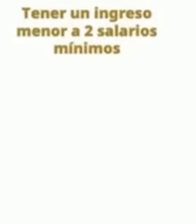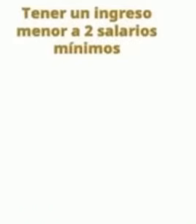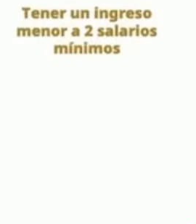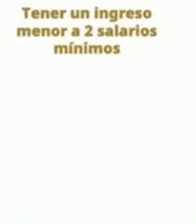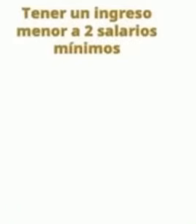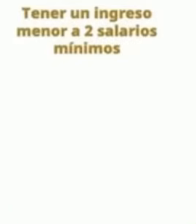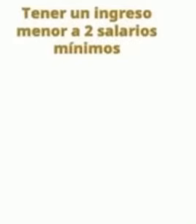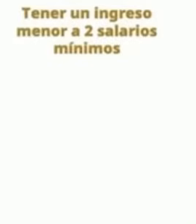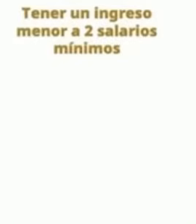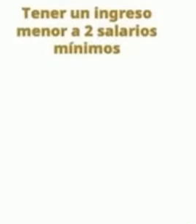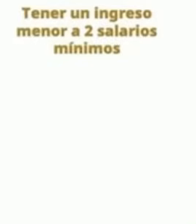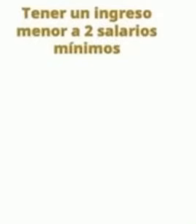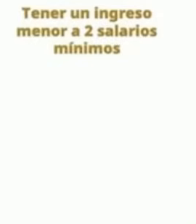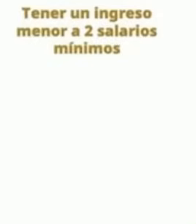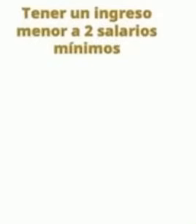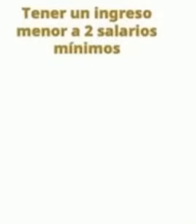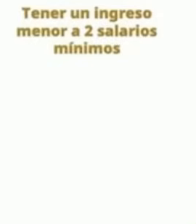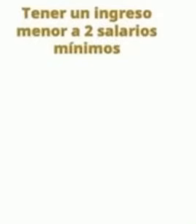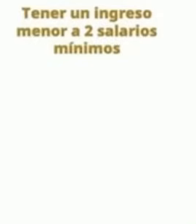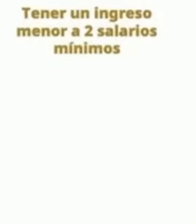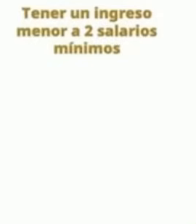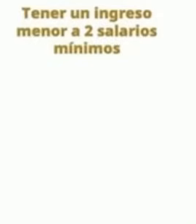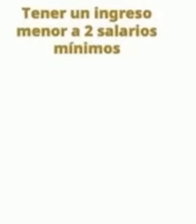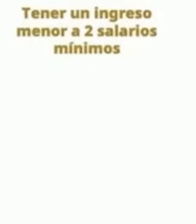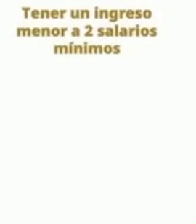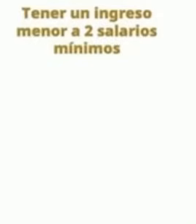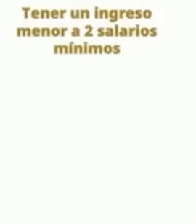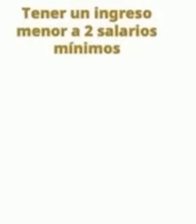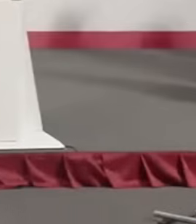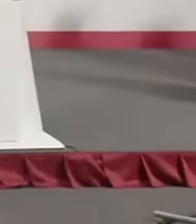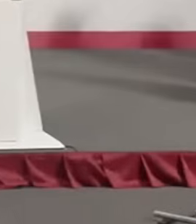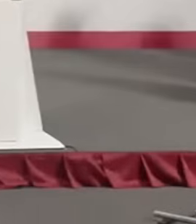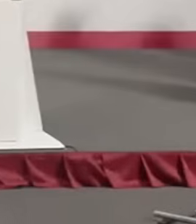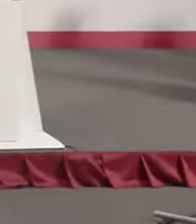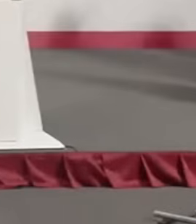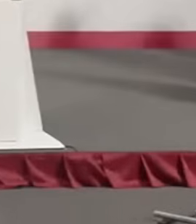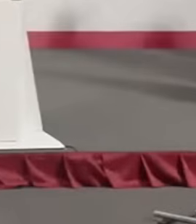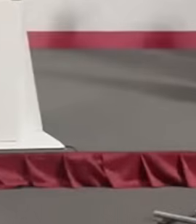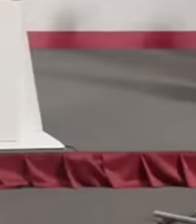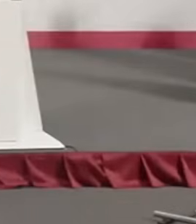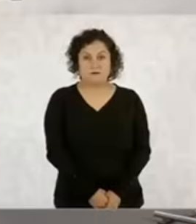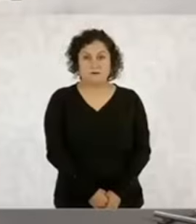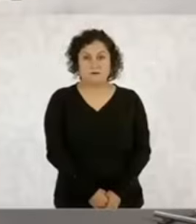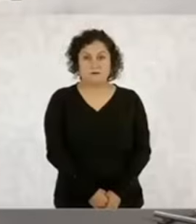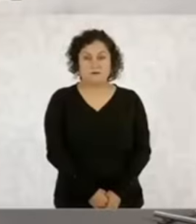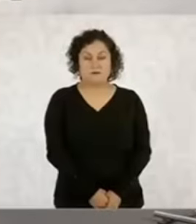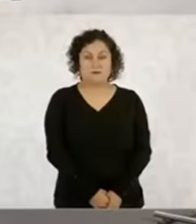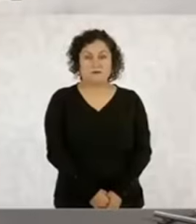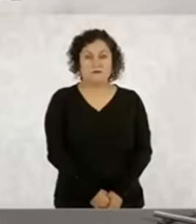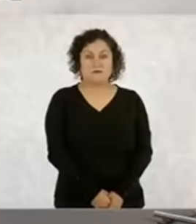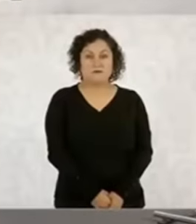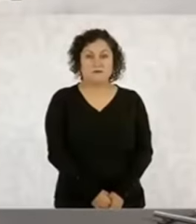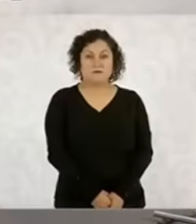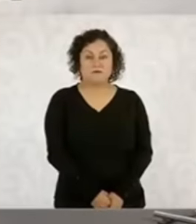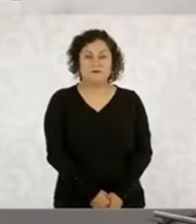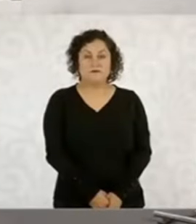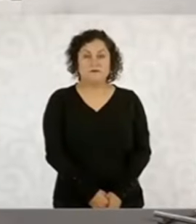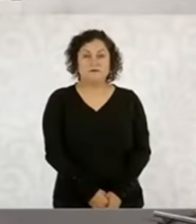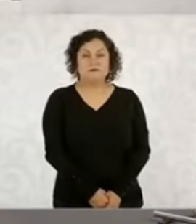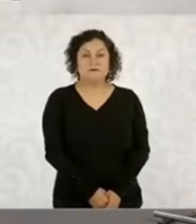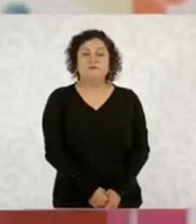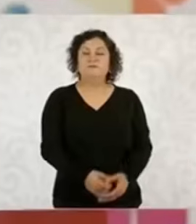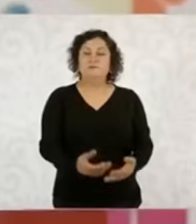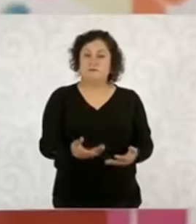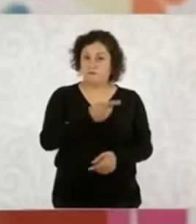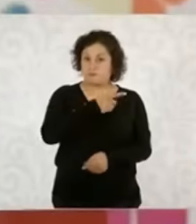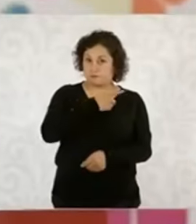que hay familias que son derechohabientes de Infonavit o del Fobiste, las canalizamos a esas instituciones. Tener un